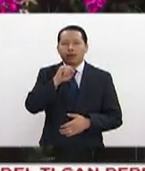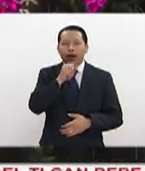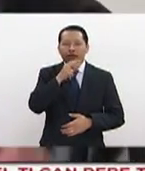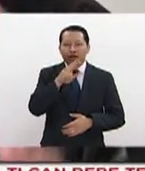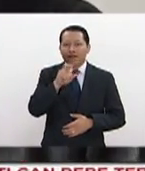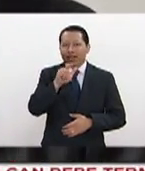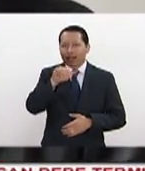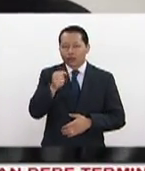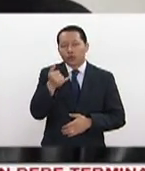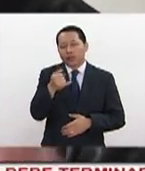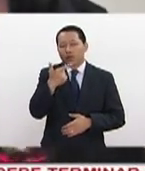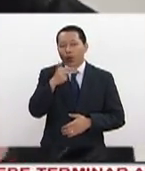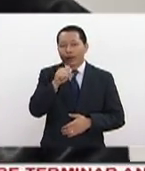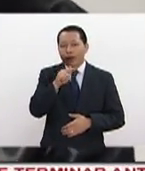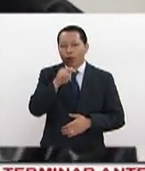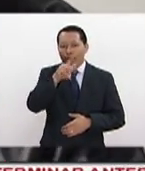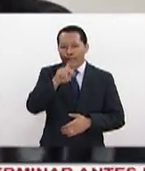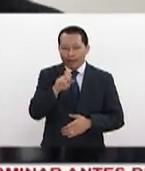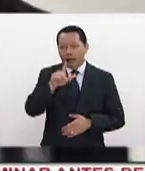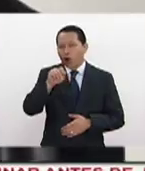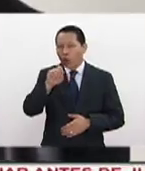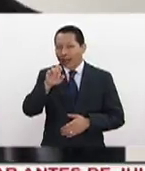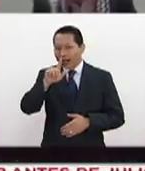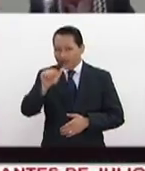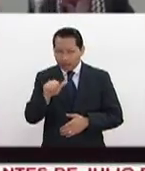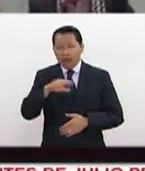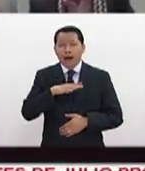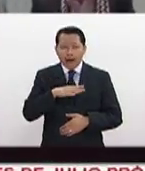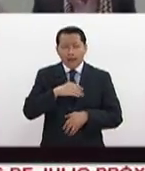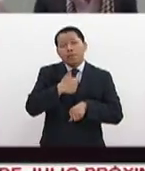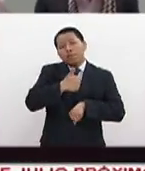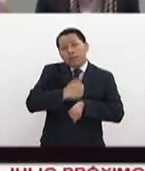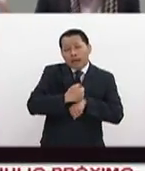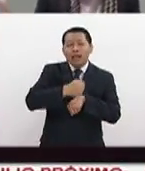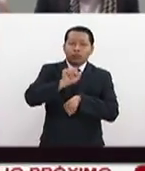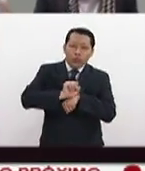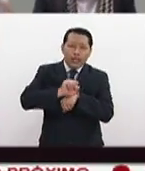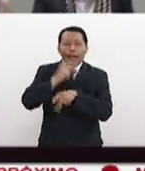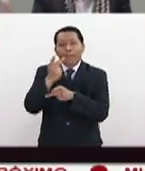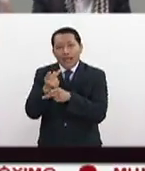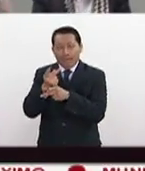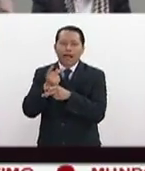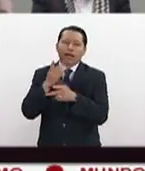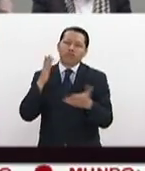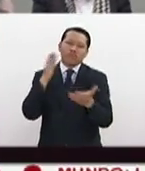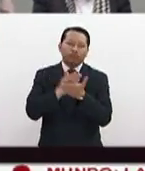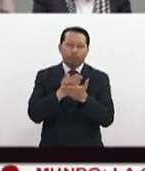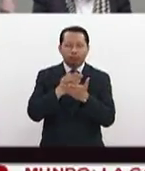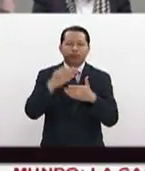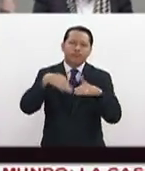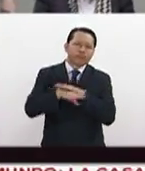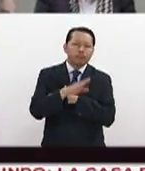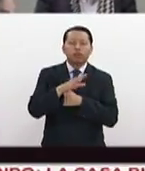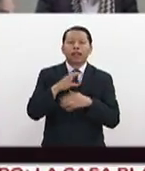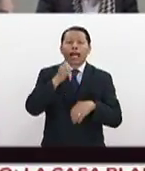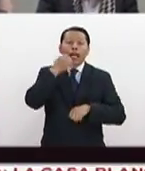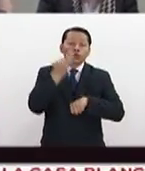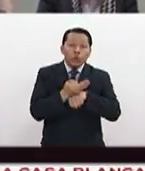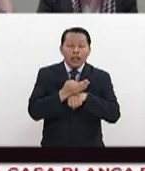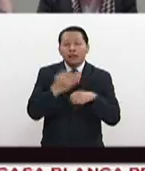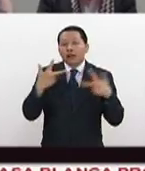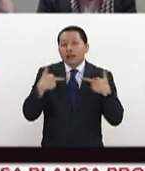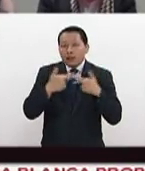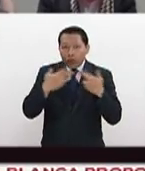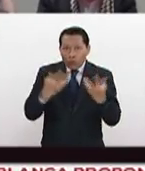y Guadalupe Loaesa. Algunos de estos autores se trasladarán a primarias, secundarias y preparatorias para reunirse con estudiantes y